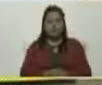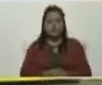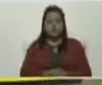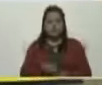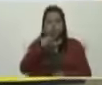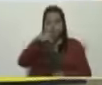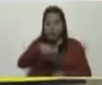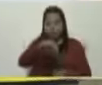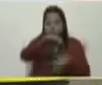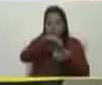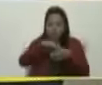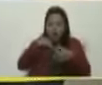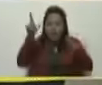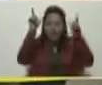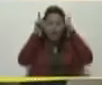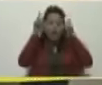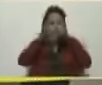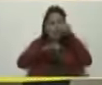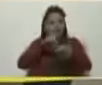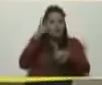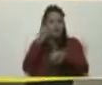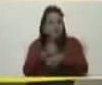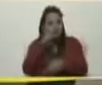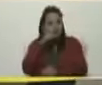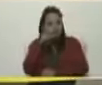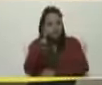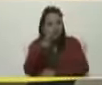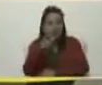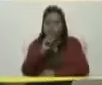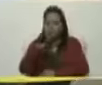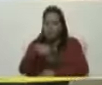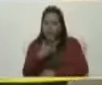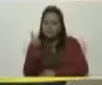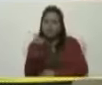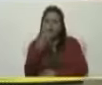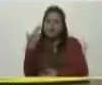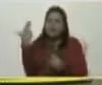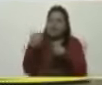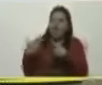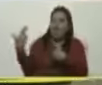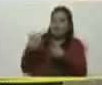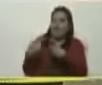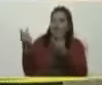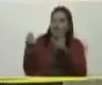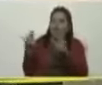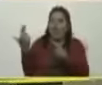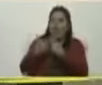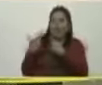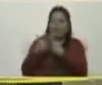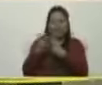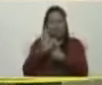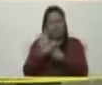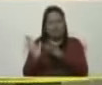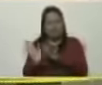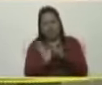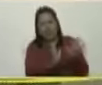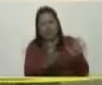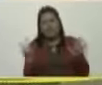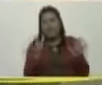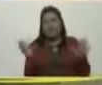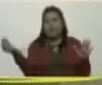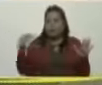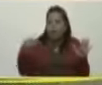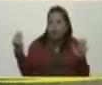en cuenta porque no podemos seguir siendo, presidente, dependientes de la renta petrolera. Nosotros tenemos que buscar alternativas y Venezuela tiene